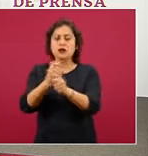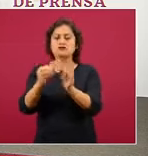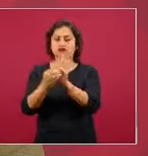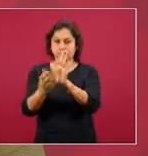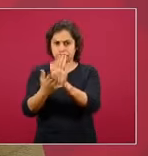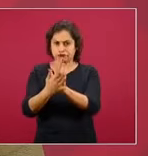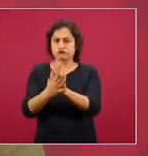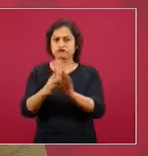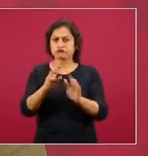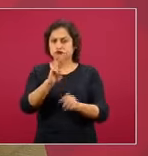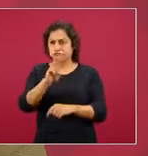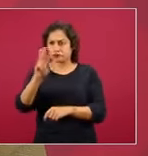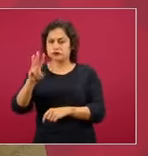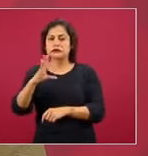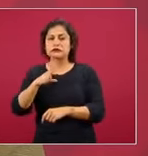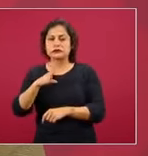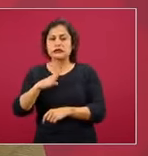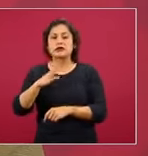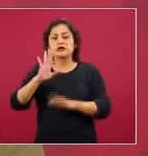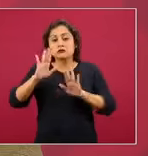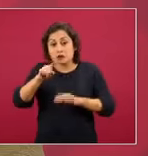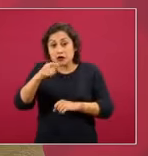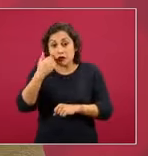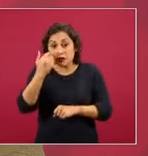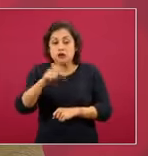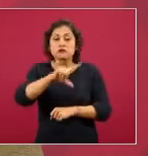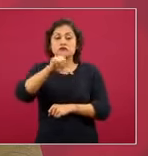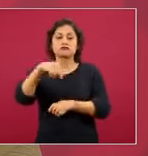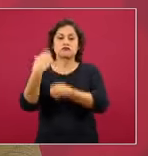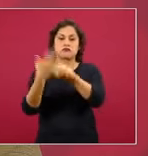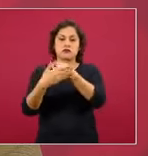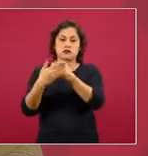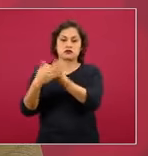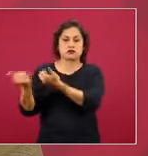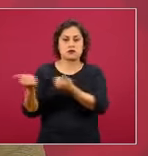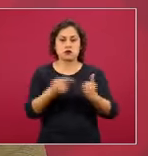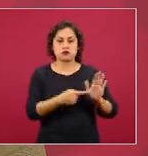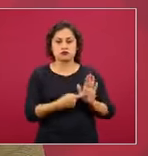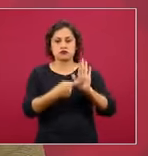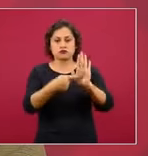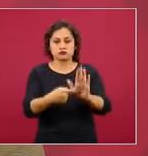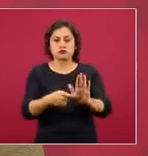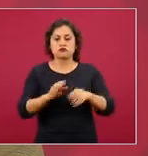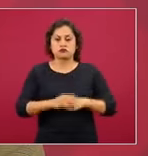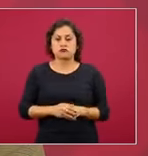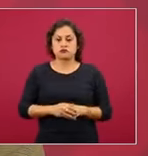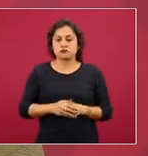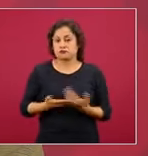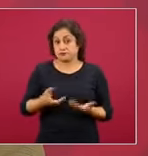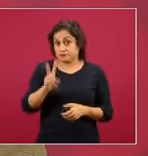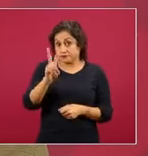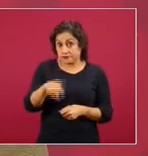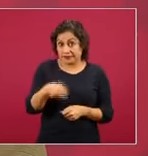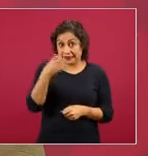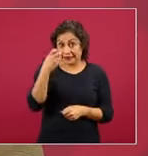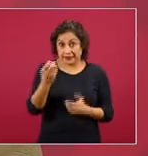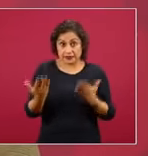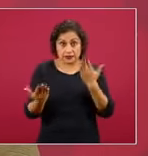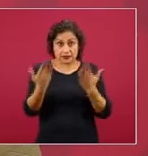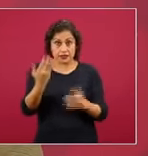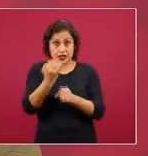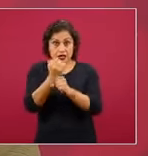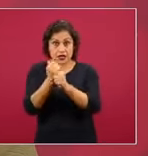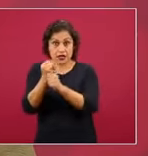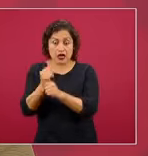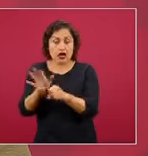traer, tenemos un pequeño pico de exceso casi todas las épocas invernales, ¿no? Que eso se explica mucho por